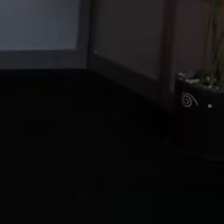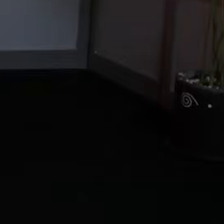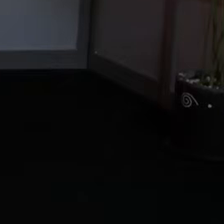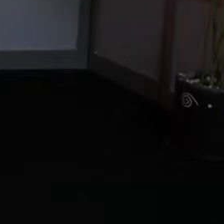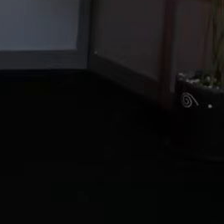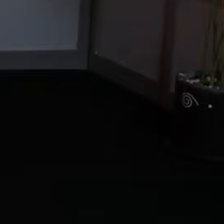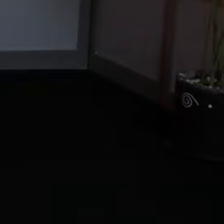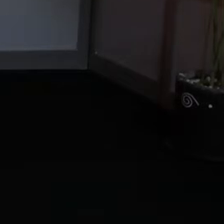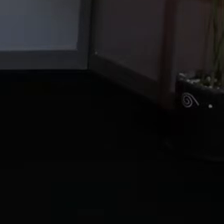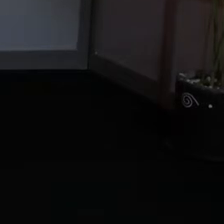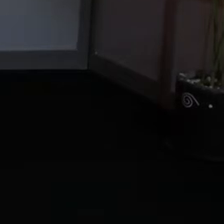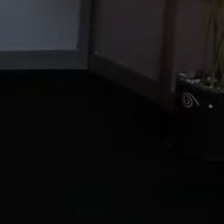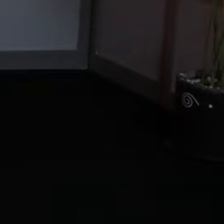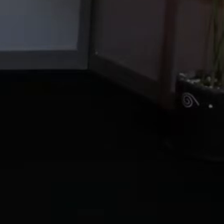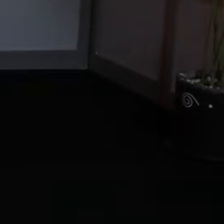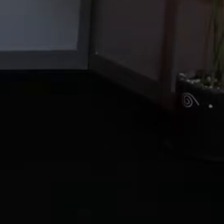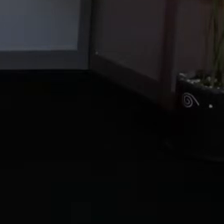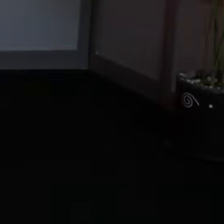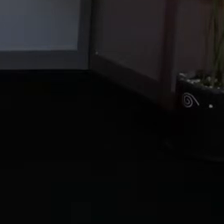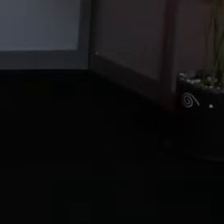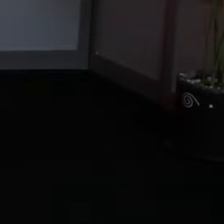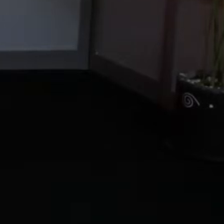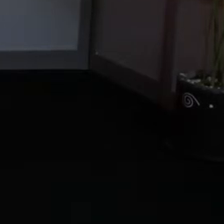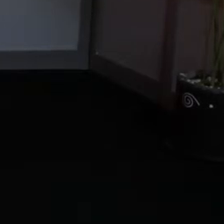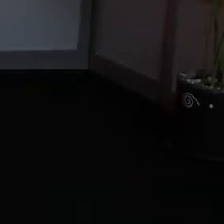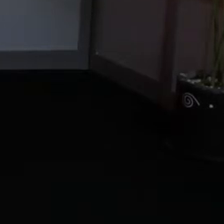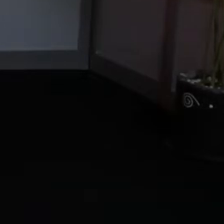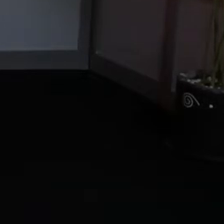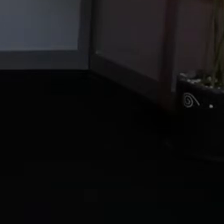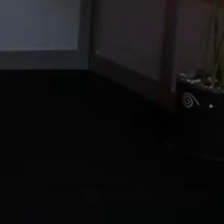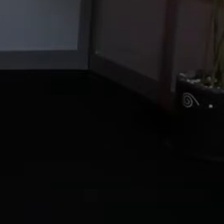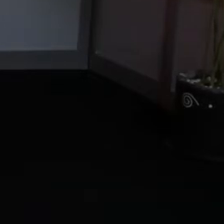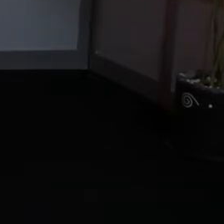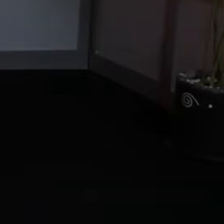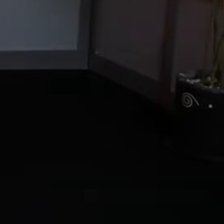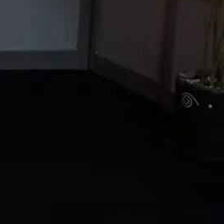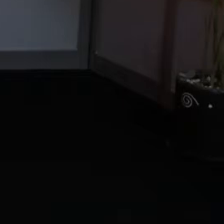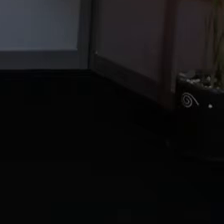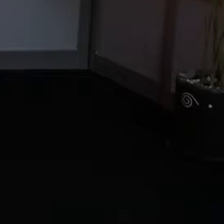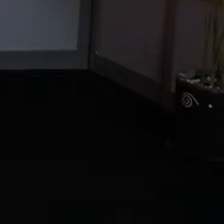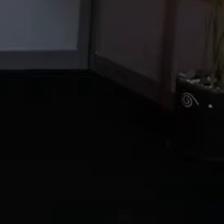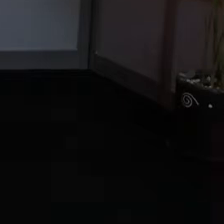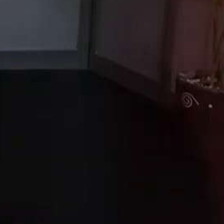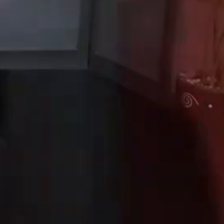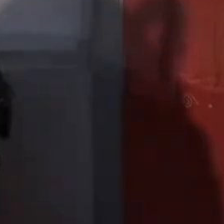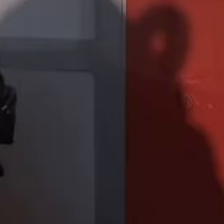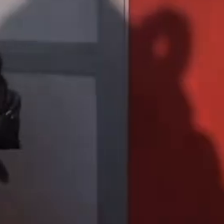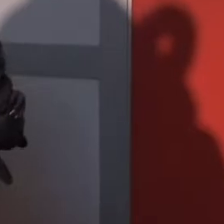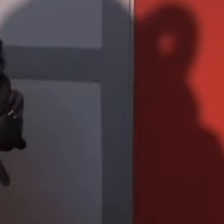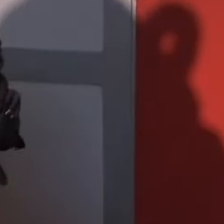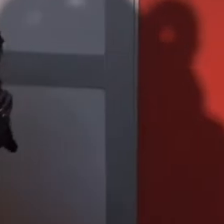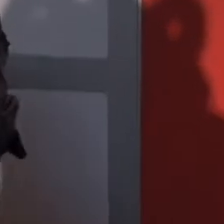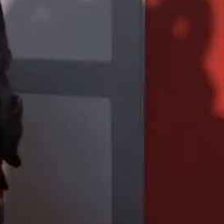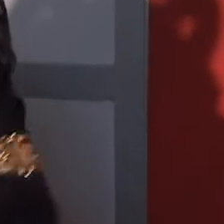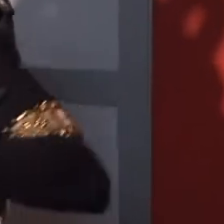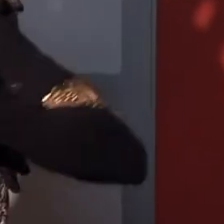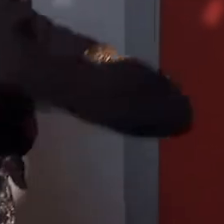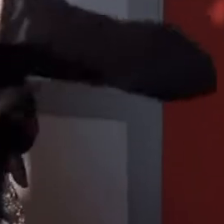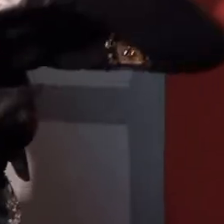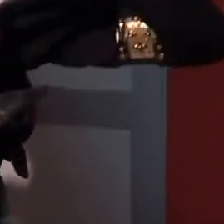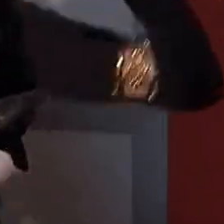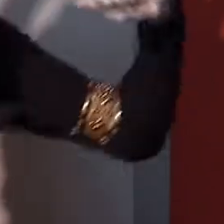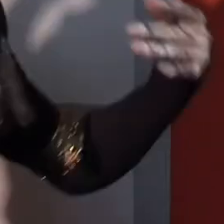Luego, con tranquilidad, comenzó a maldecirlo.